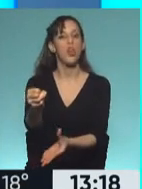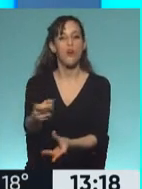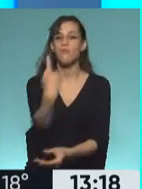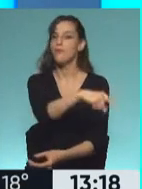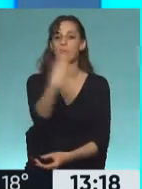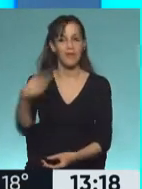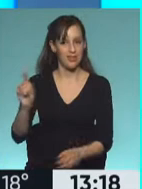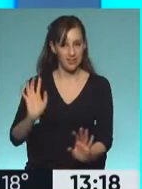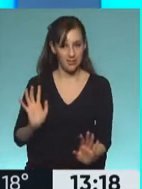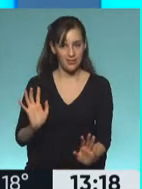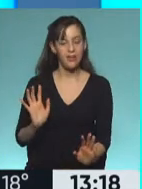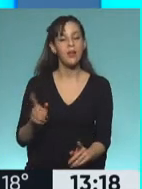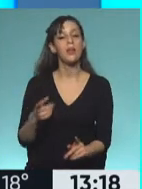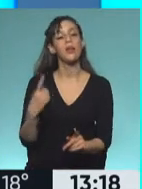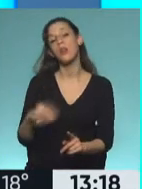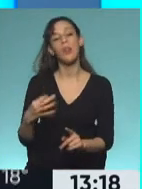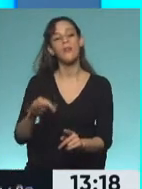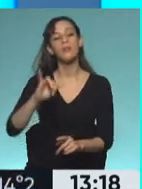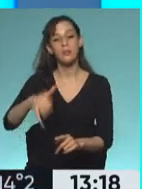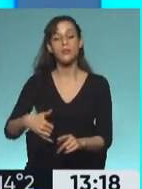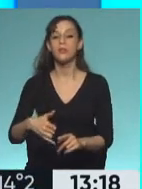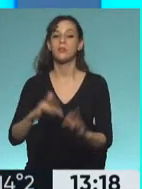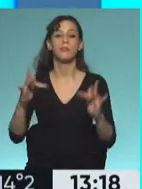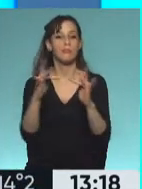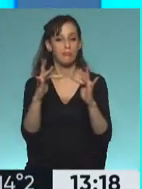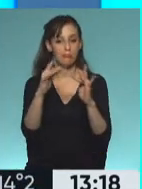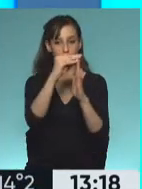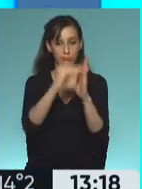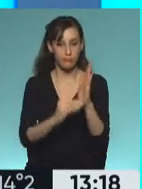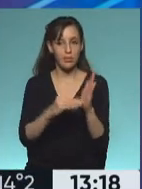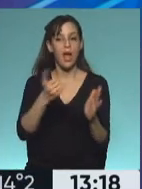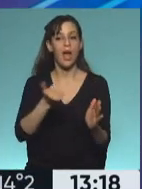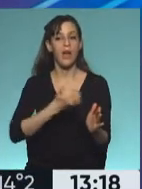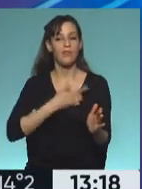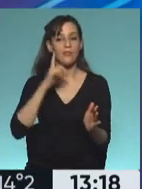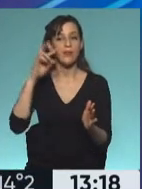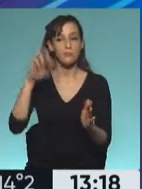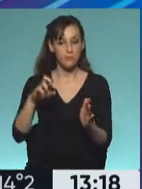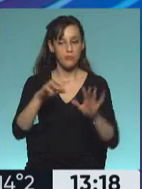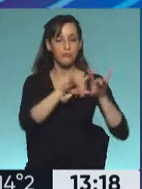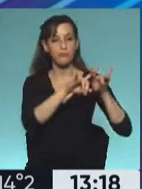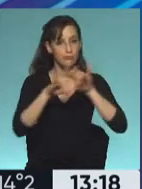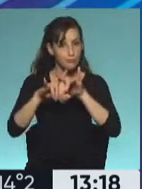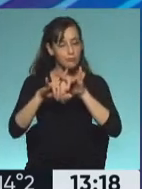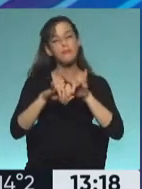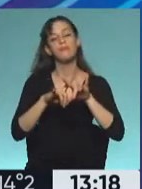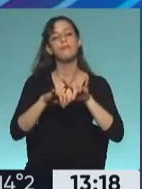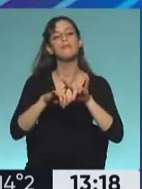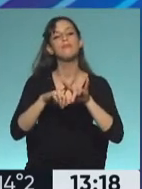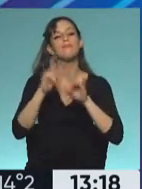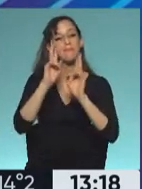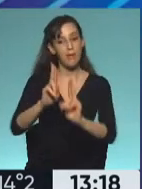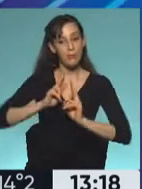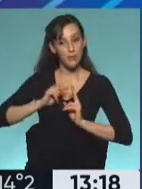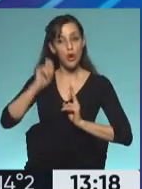pero sí hay que anotarse en la afip y esperar que la afip lo apruebe para ver si está incluido pero bueno en principio